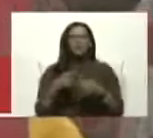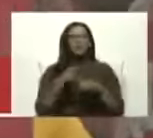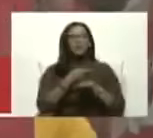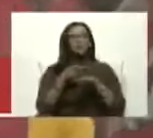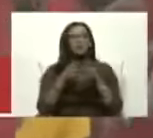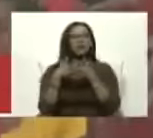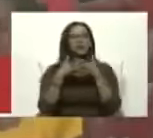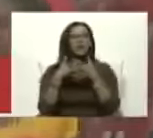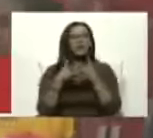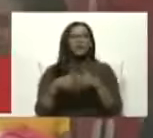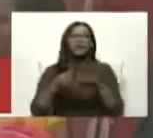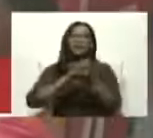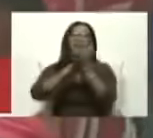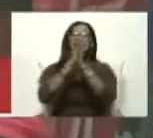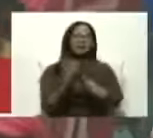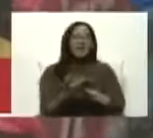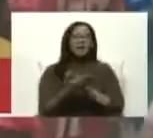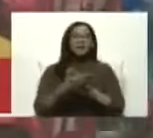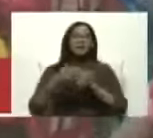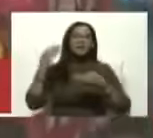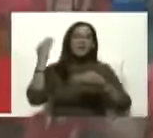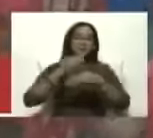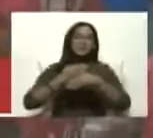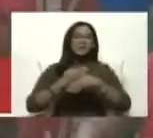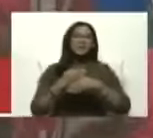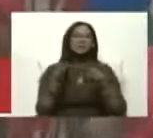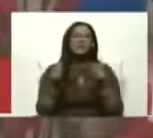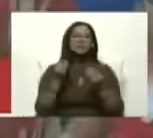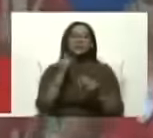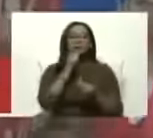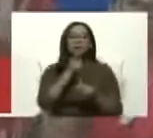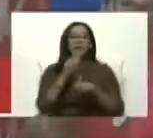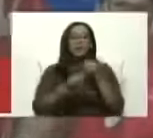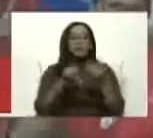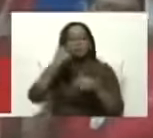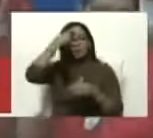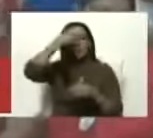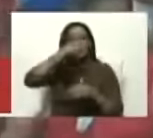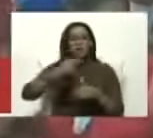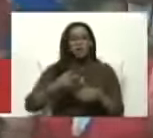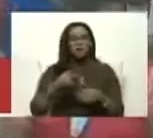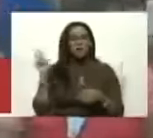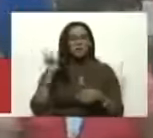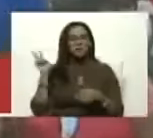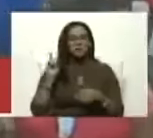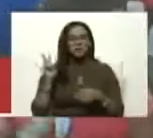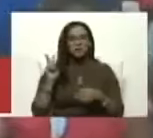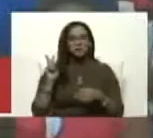estadounidense que levante las medidas coercitivas que tanto daño le han hecho al pueblo venezolano.